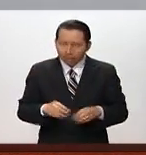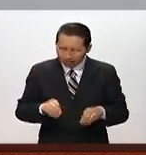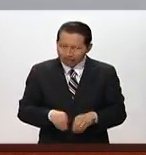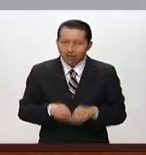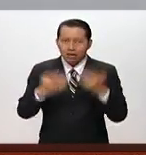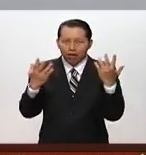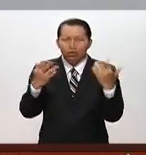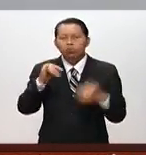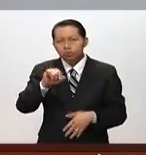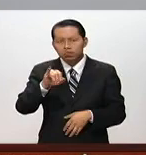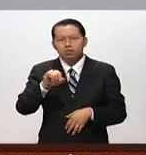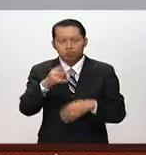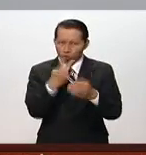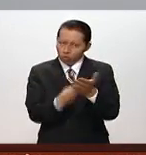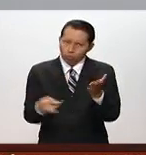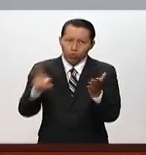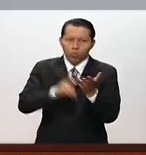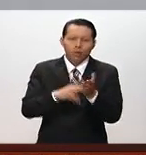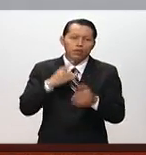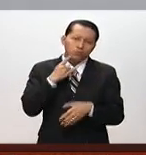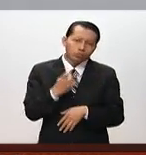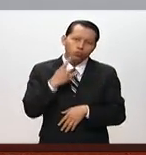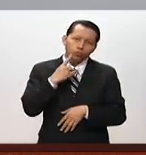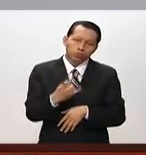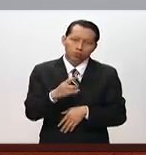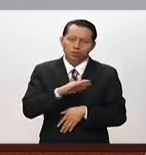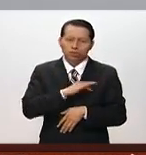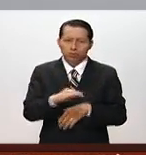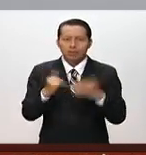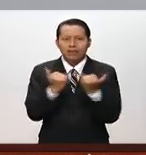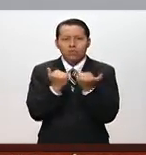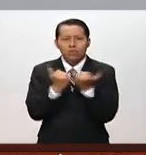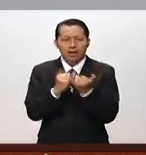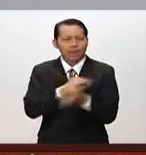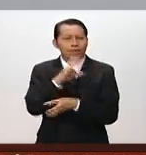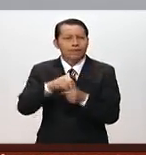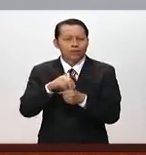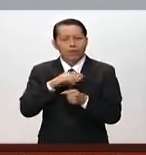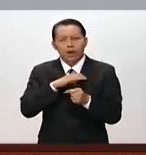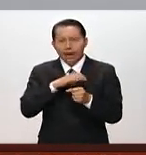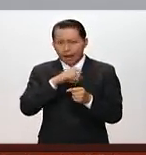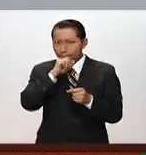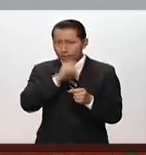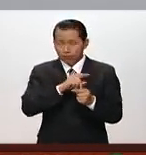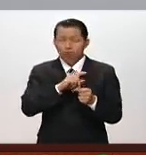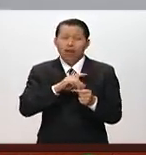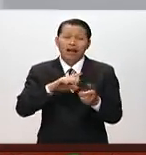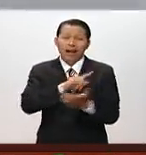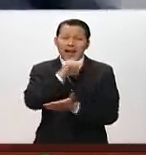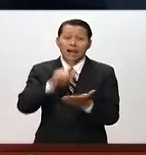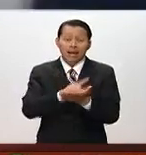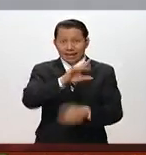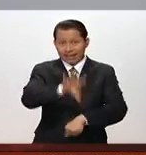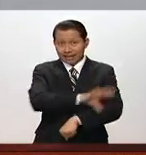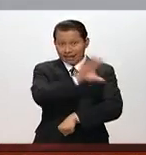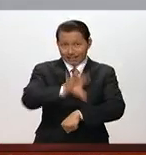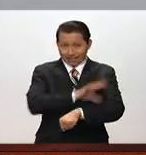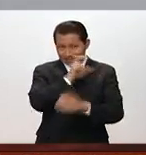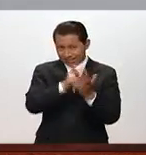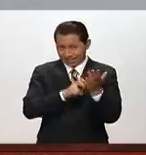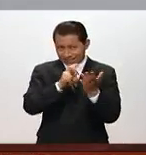seguiremos redoblando esfuerzos y utilizando todas las figuras de la reforma energética para